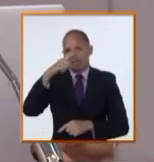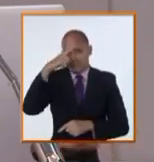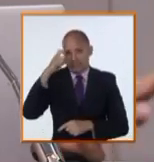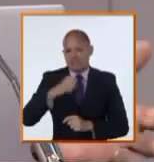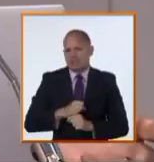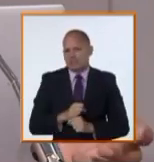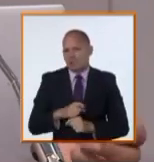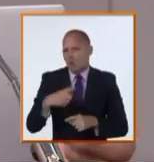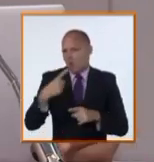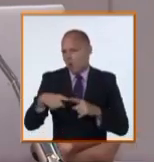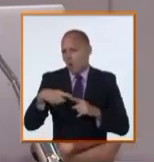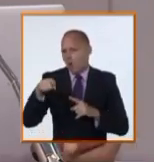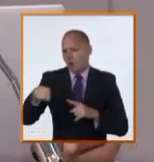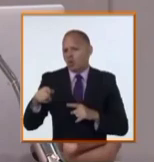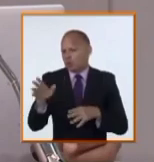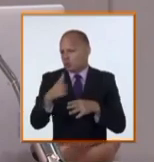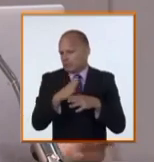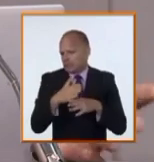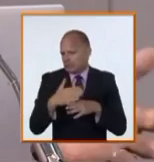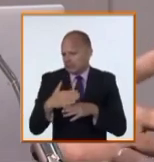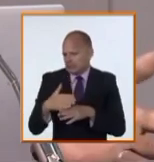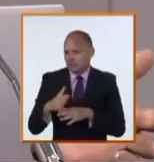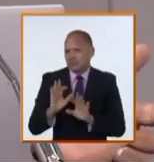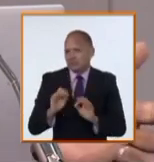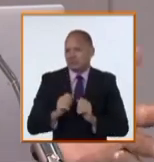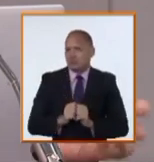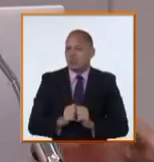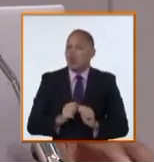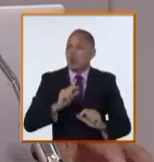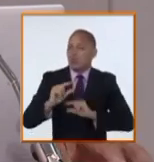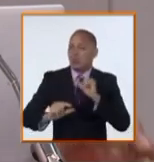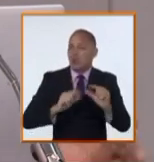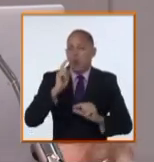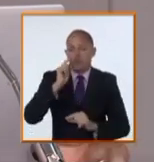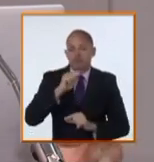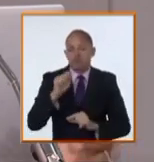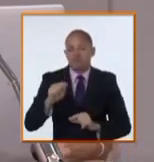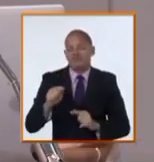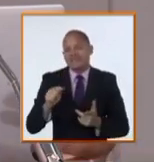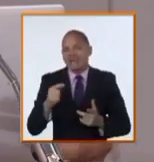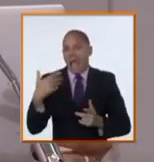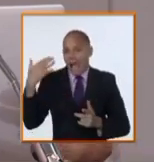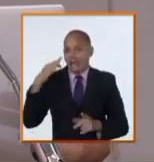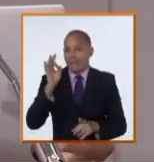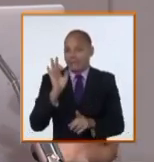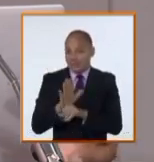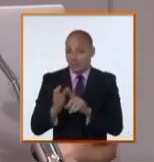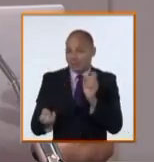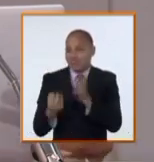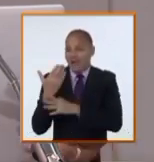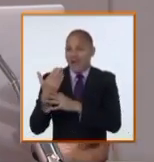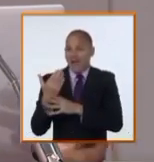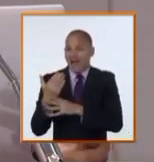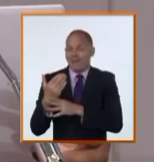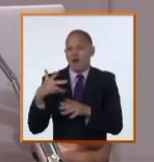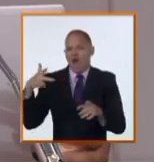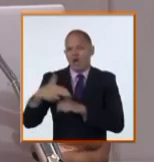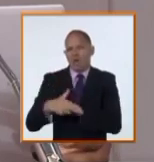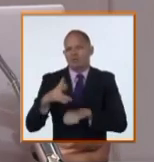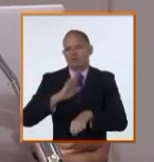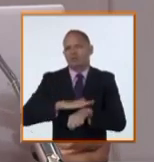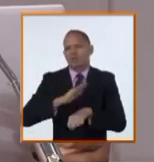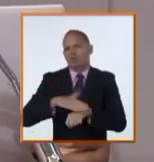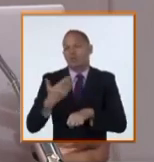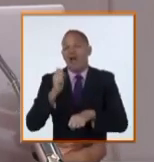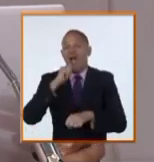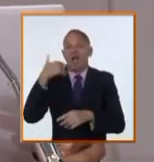internacionales como booking punto com spedia pero producto precisamente de bloqueo hoy la gente nuestras entidades no tienen acceso